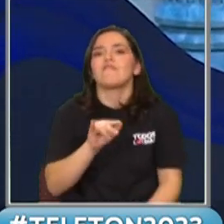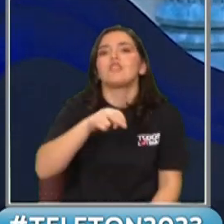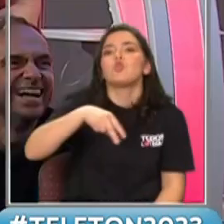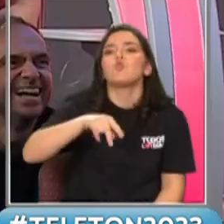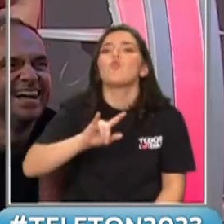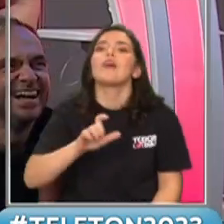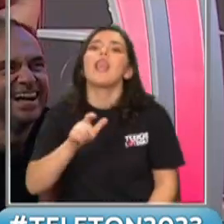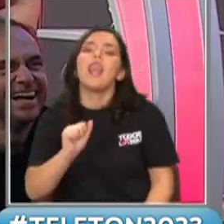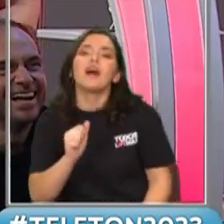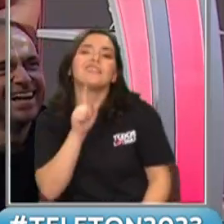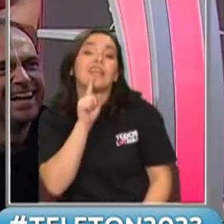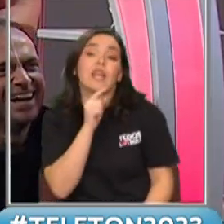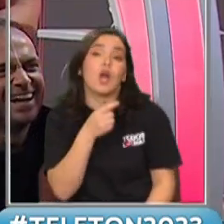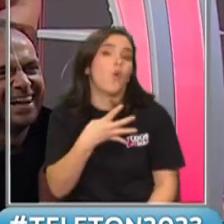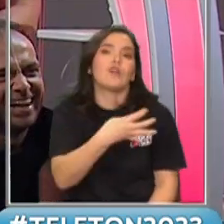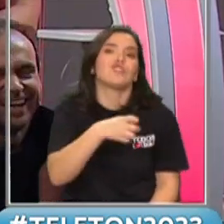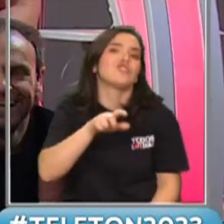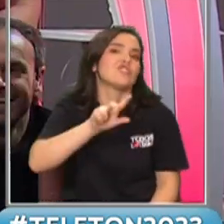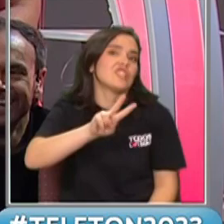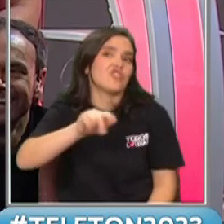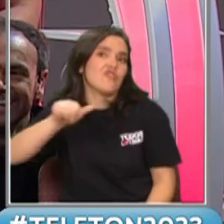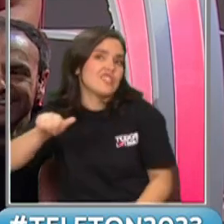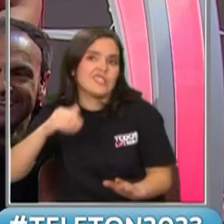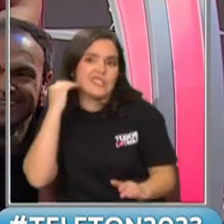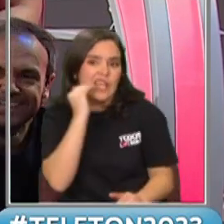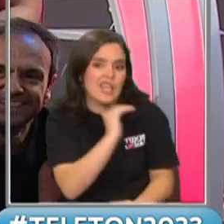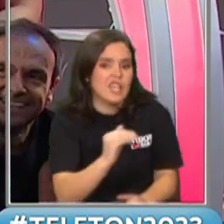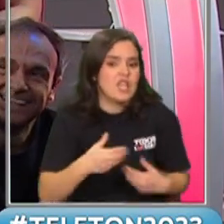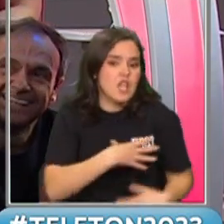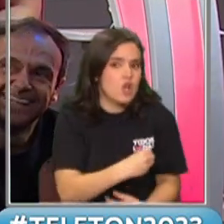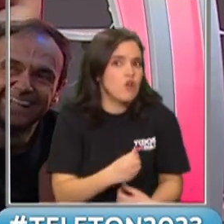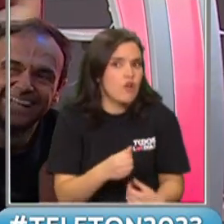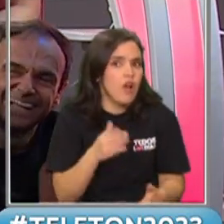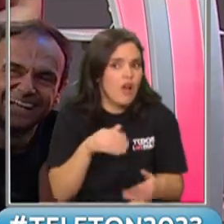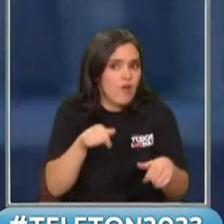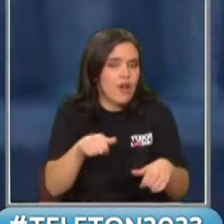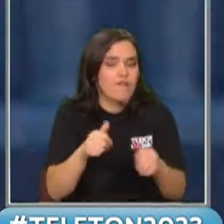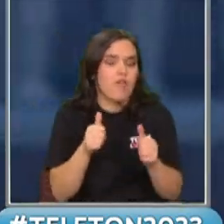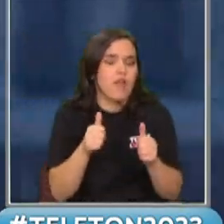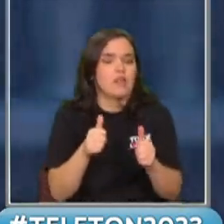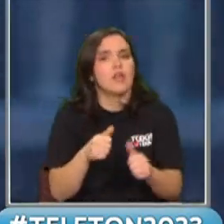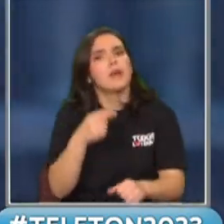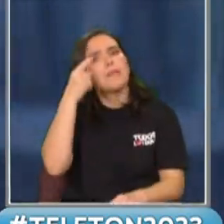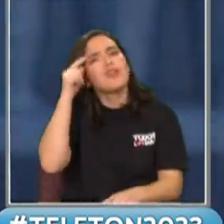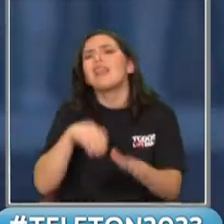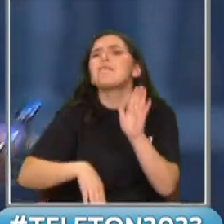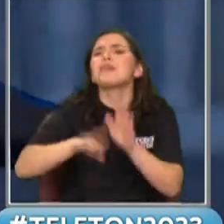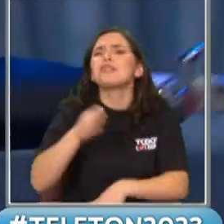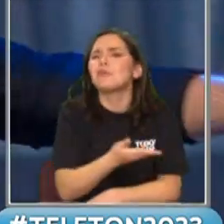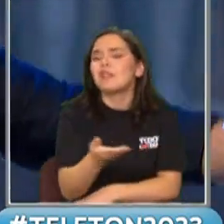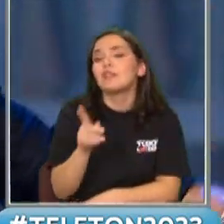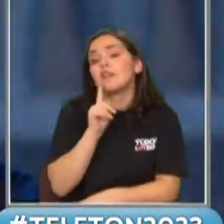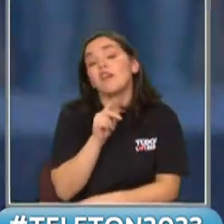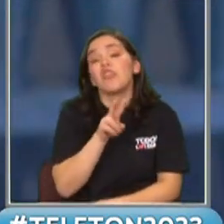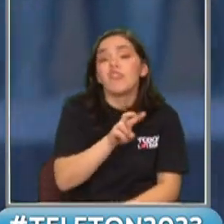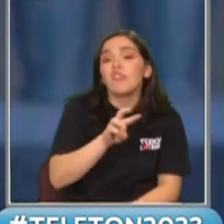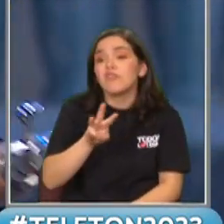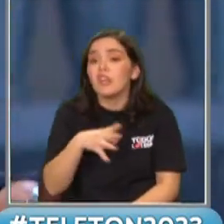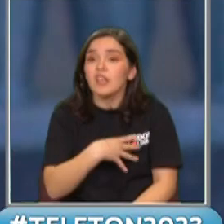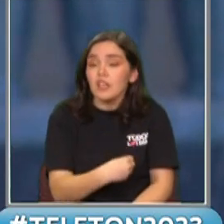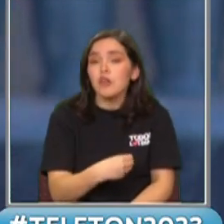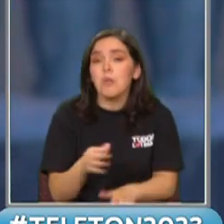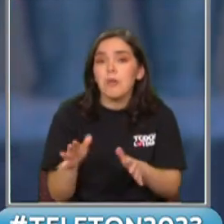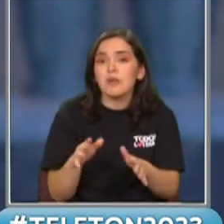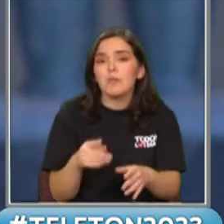tiene 426 hijos hasta ahora fantástico pero la mayoría de ustedes tien no sé pues dos tres hijos pero